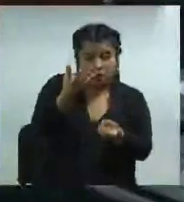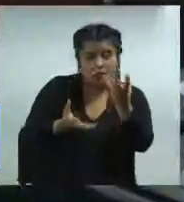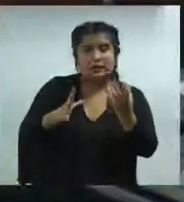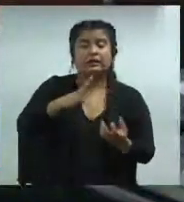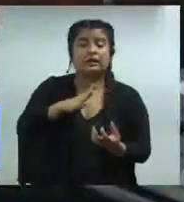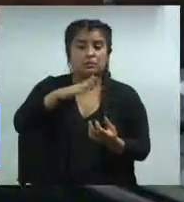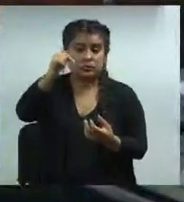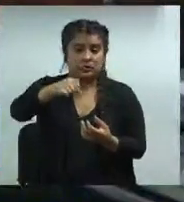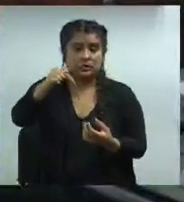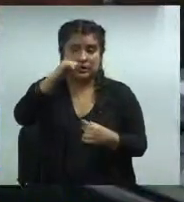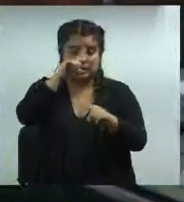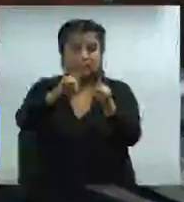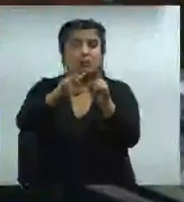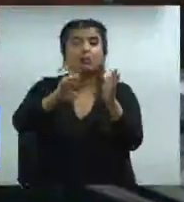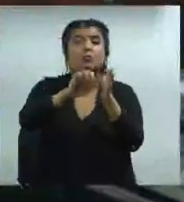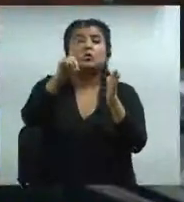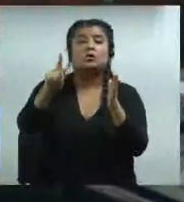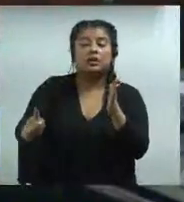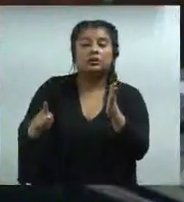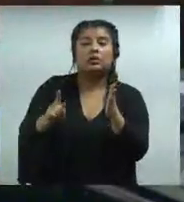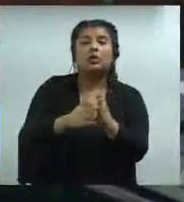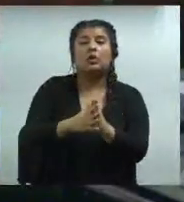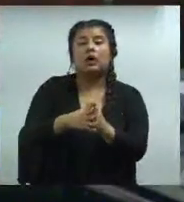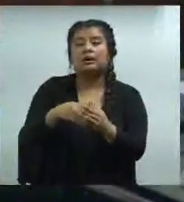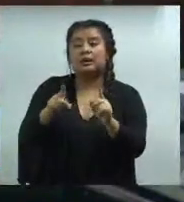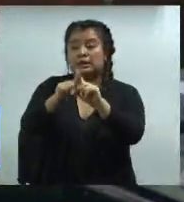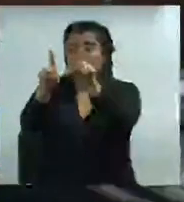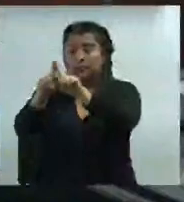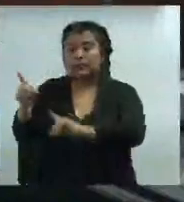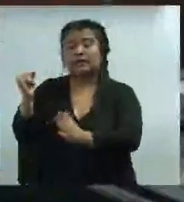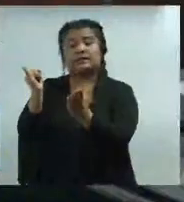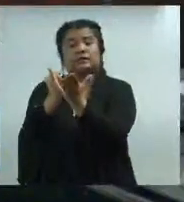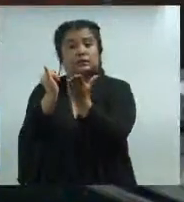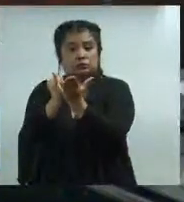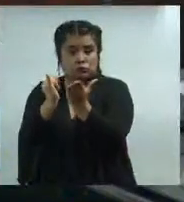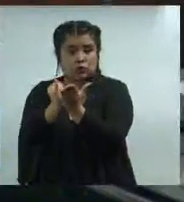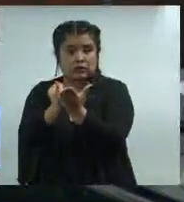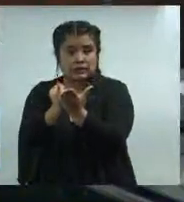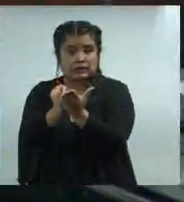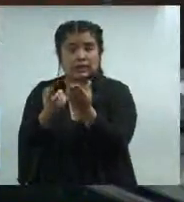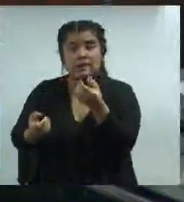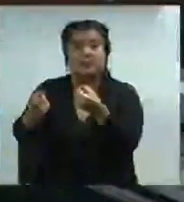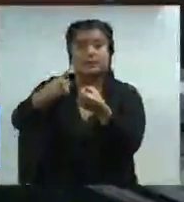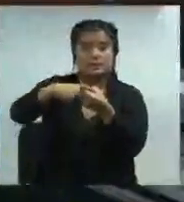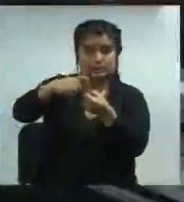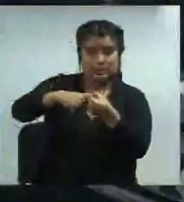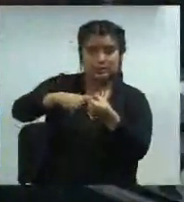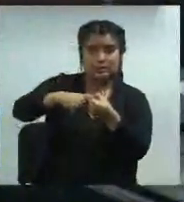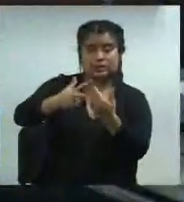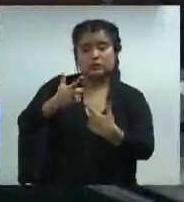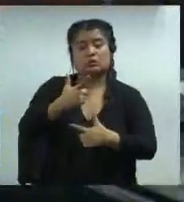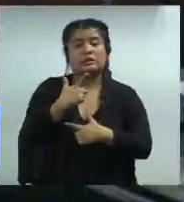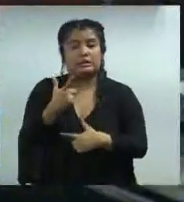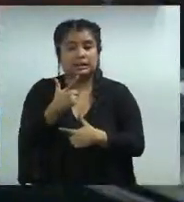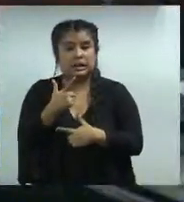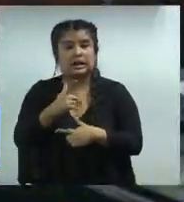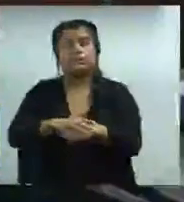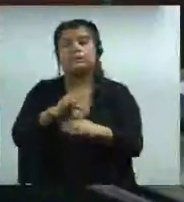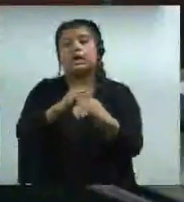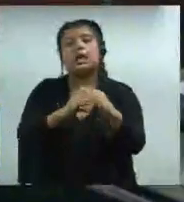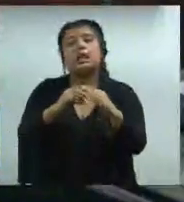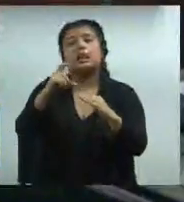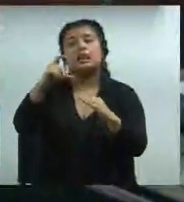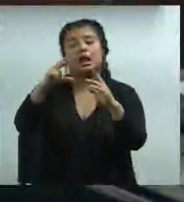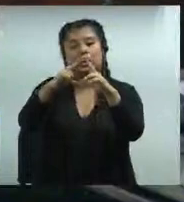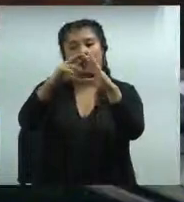Implementar un plan de acción interinstitucional con la participación de las Fuerzas Armadas, CONRED,